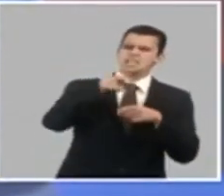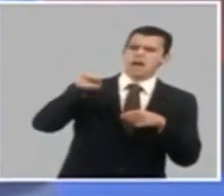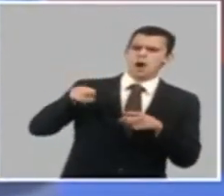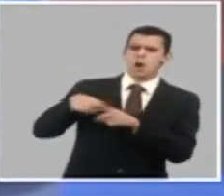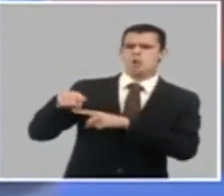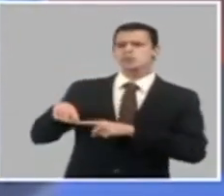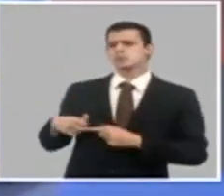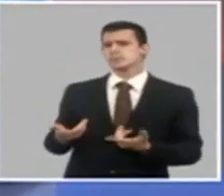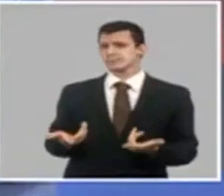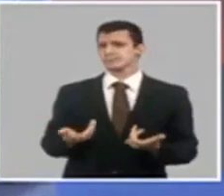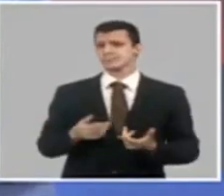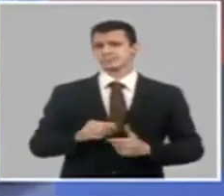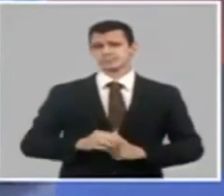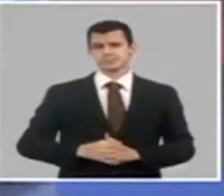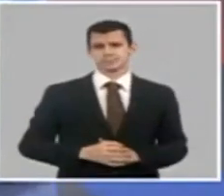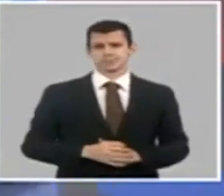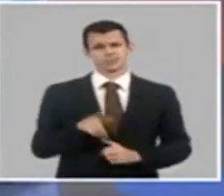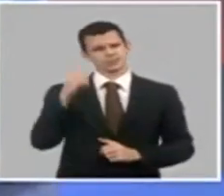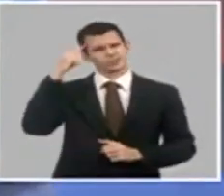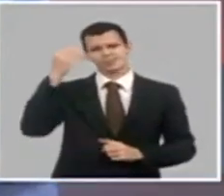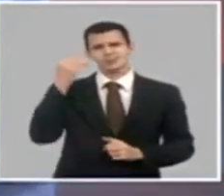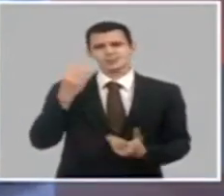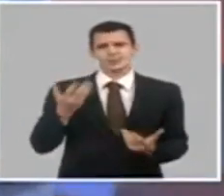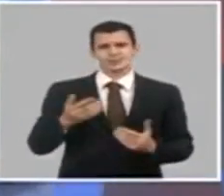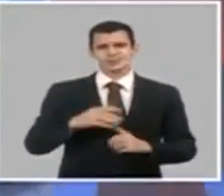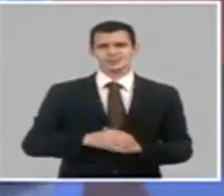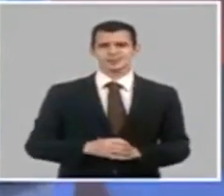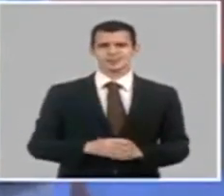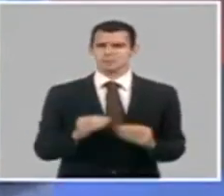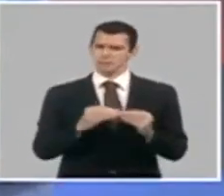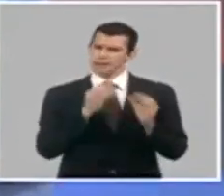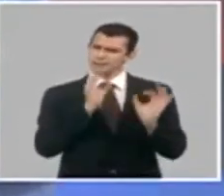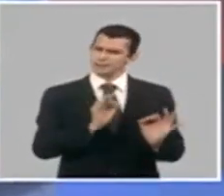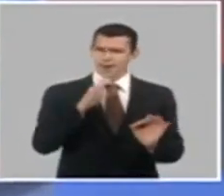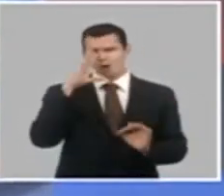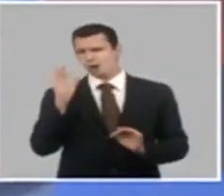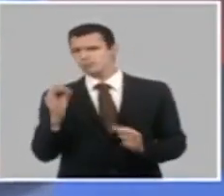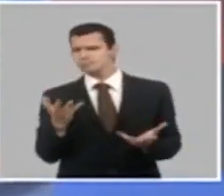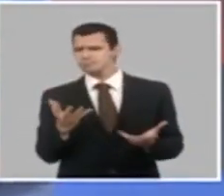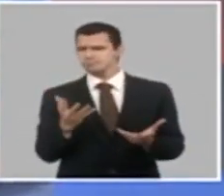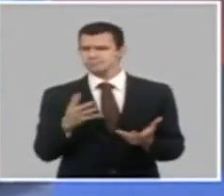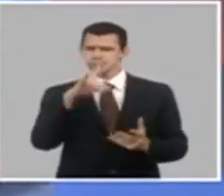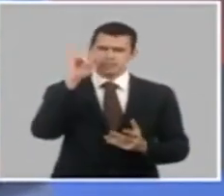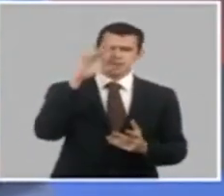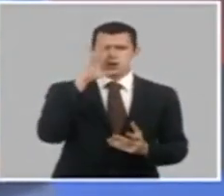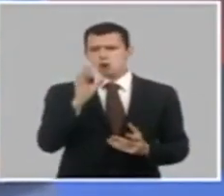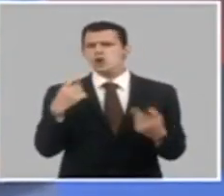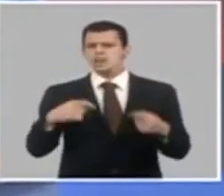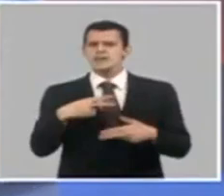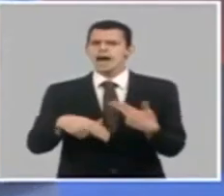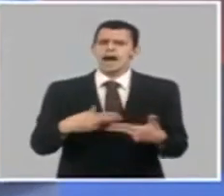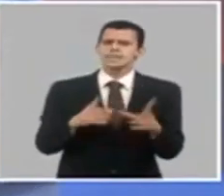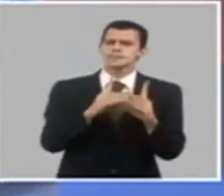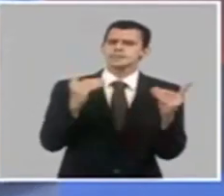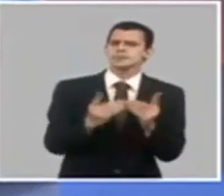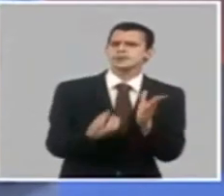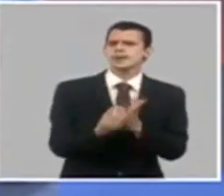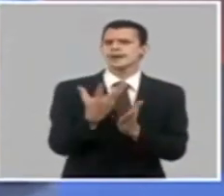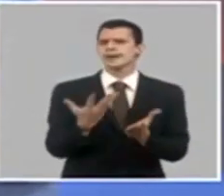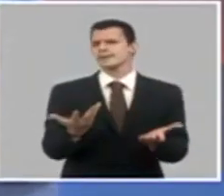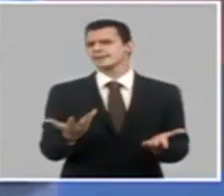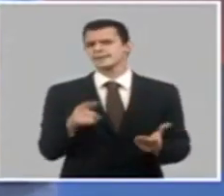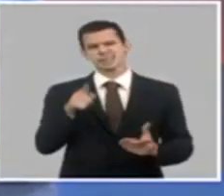hacia otros países o no que ustedes creen es justo que pase es correcto se debe hacer no se debe hacer